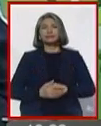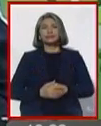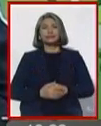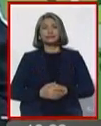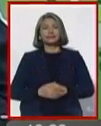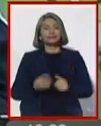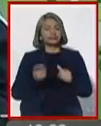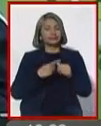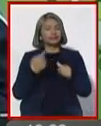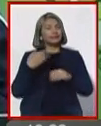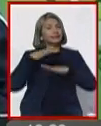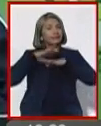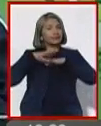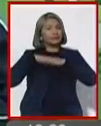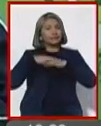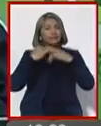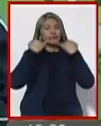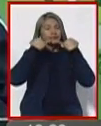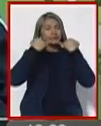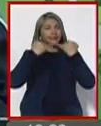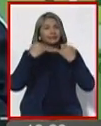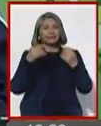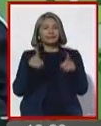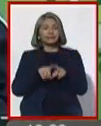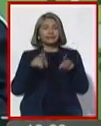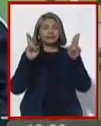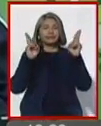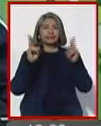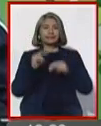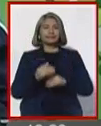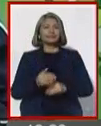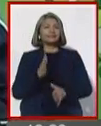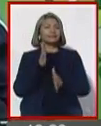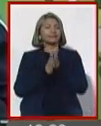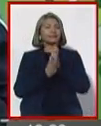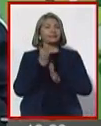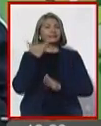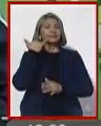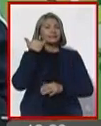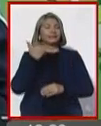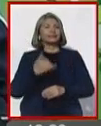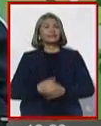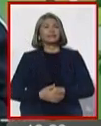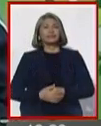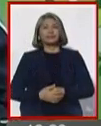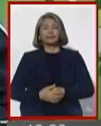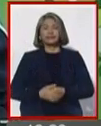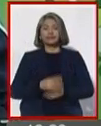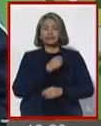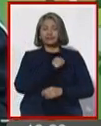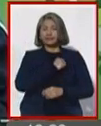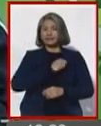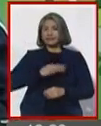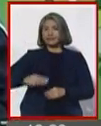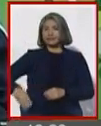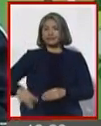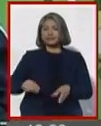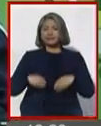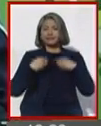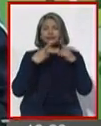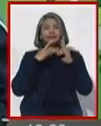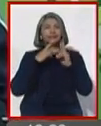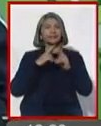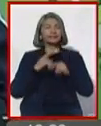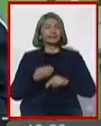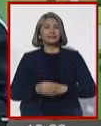poder tener que alertar o reportar estos casos de emergencia a las líneas gratuitas, para que nosotros como gobierno municipal le demos la respuesta de